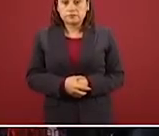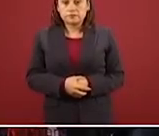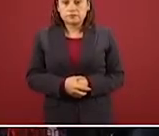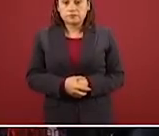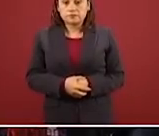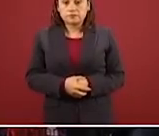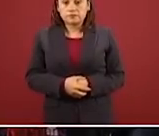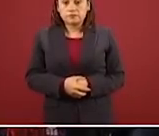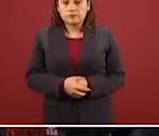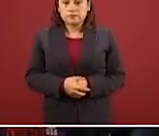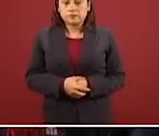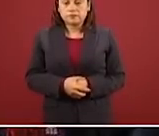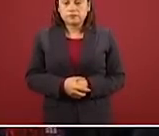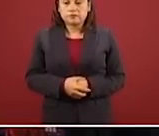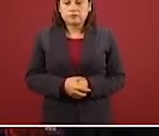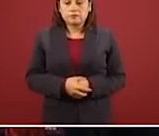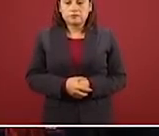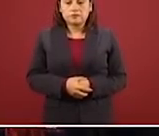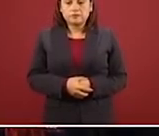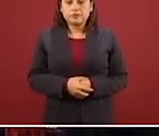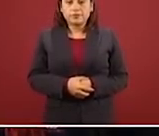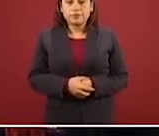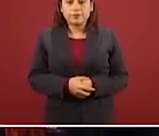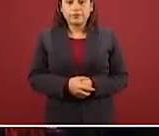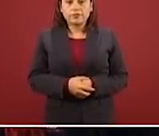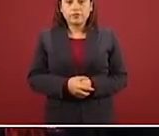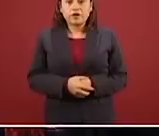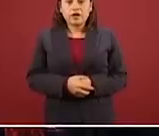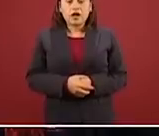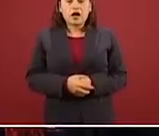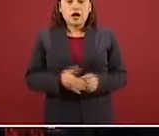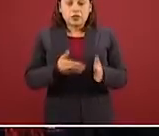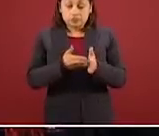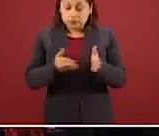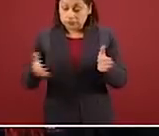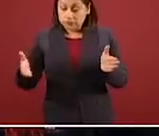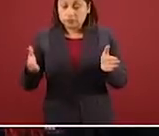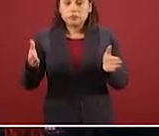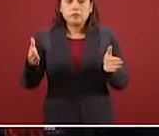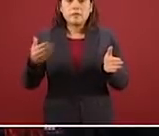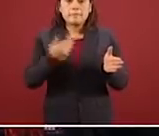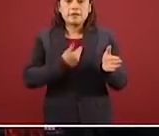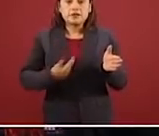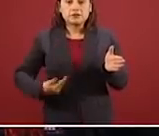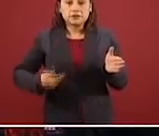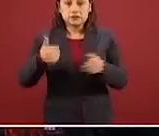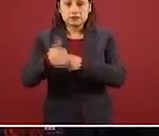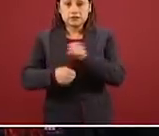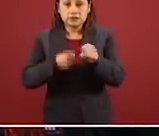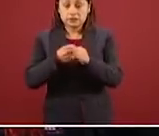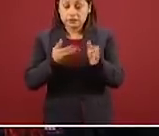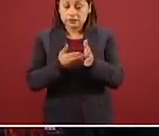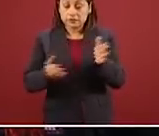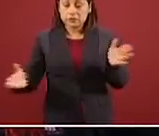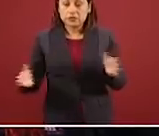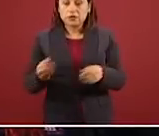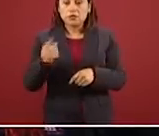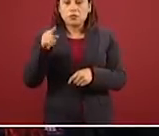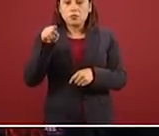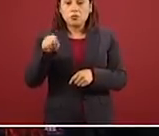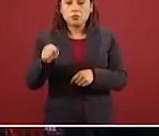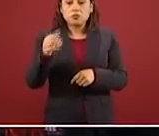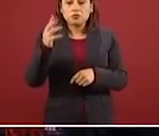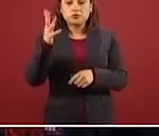solo en un sexenio 35.5 millones de hectáreas.